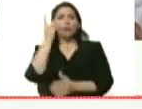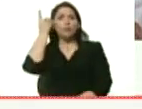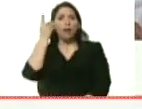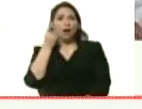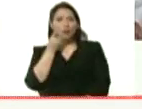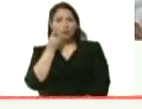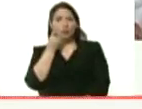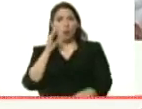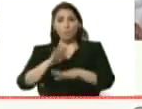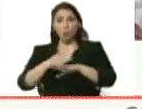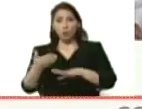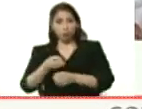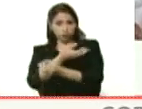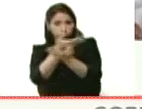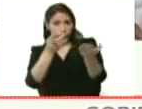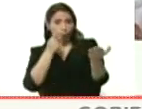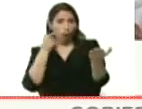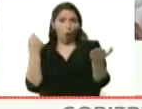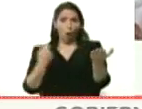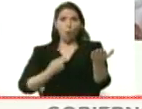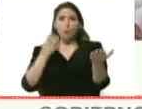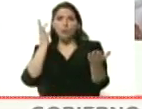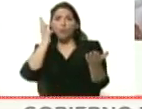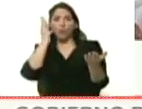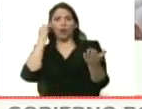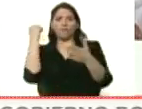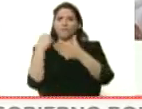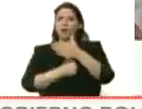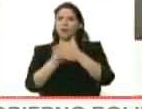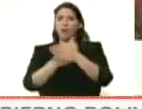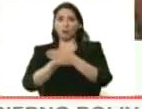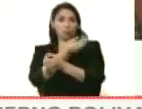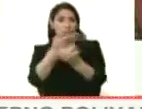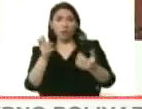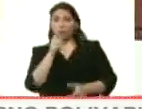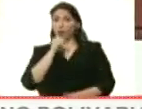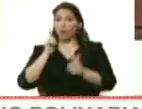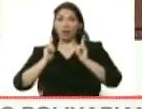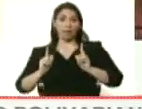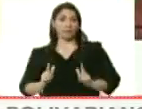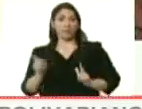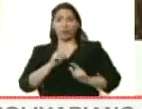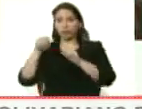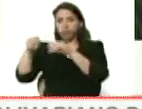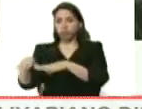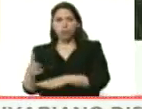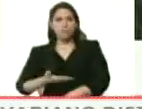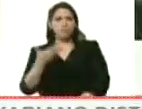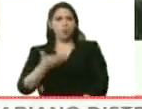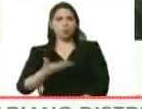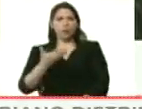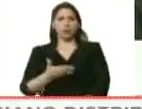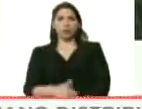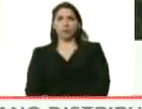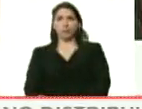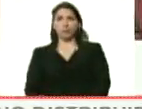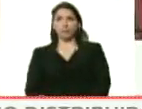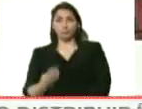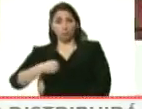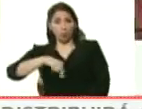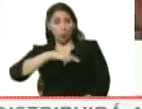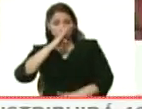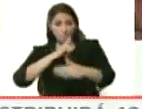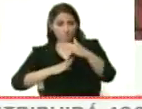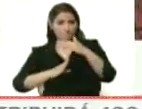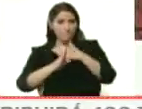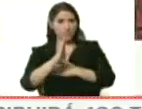porque ustedes son hombres y mujeres de batalla. Ustedes no se cansan, ustedes no se rinden. Lo importante desde nuestro humilde